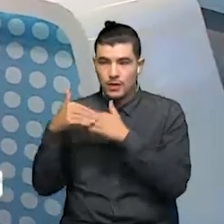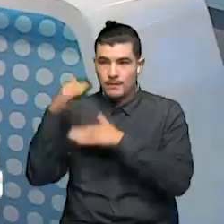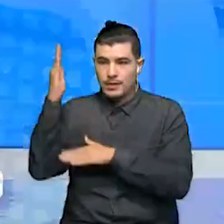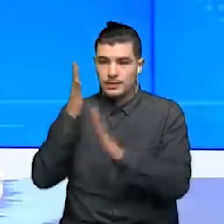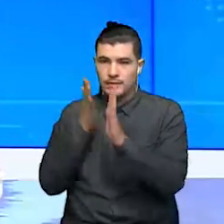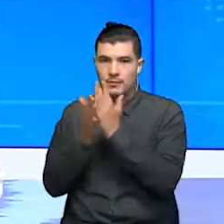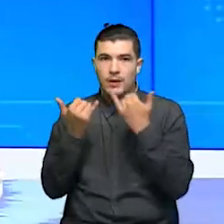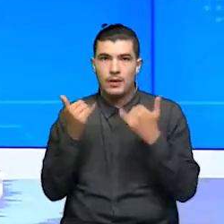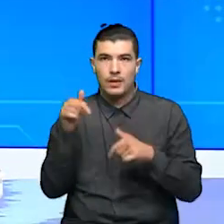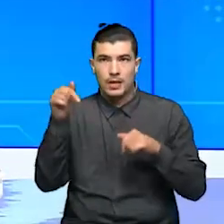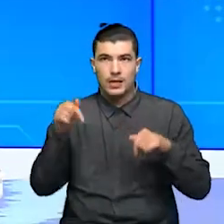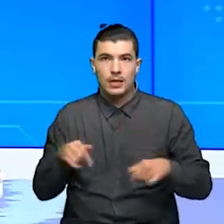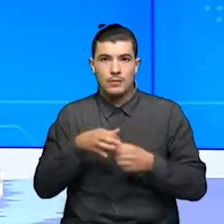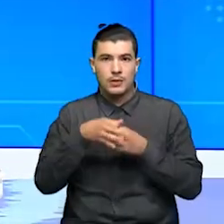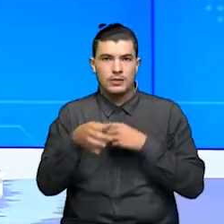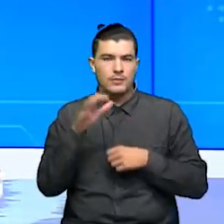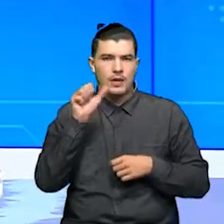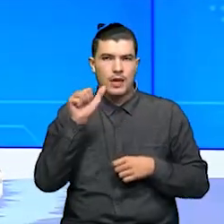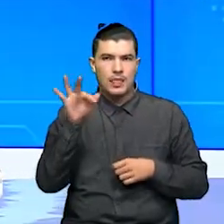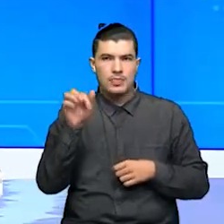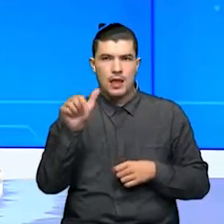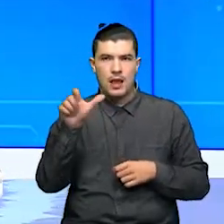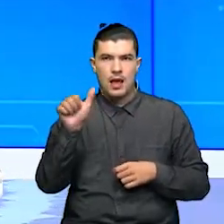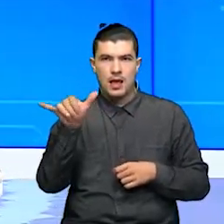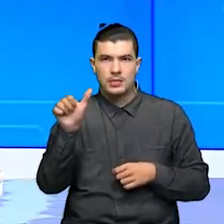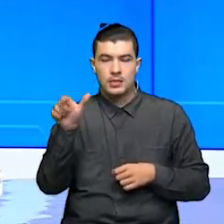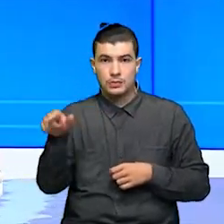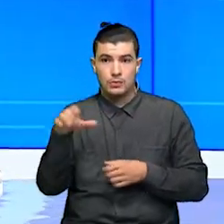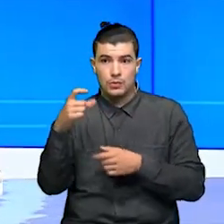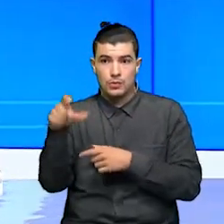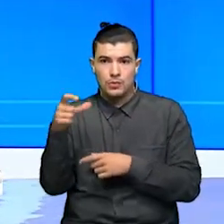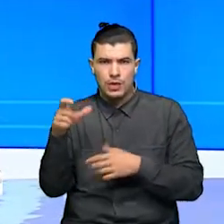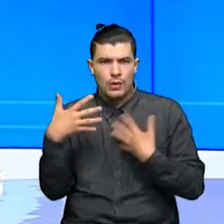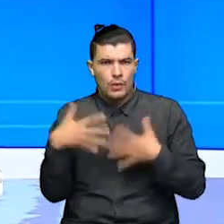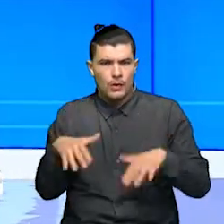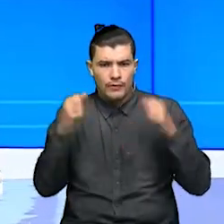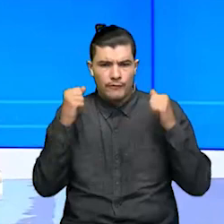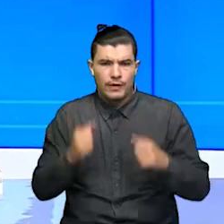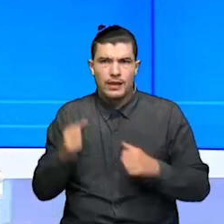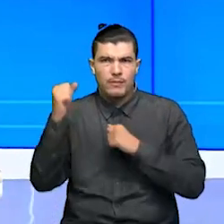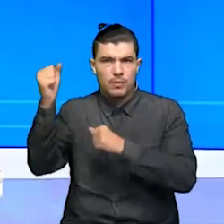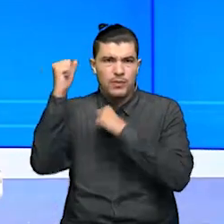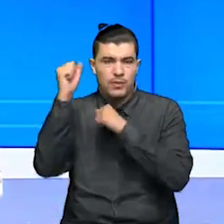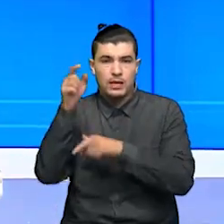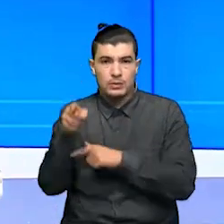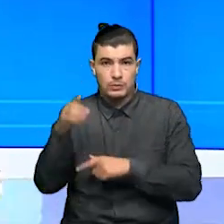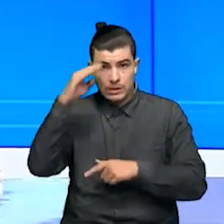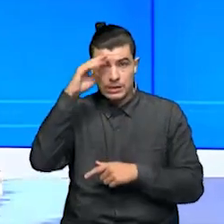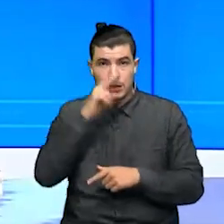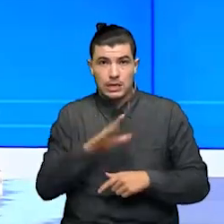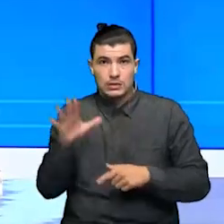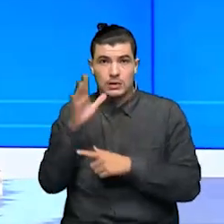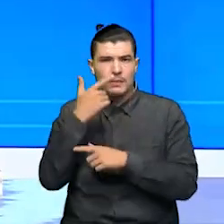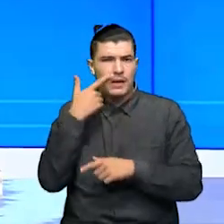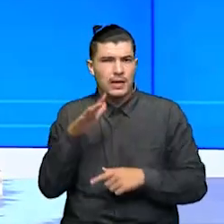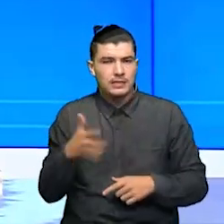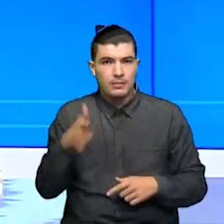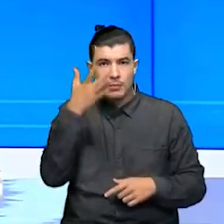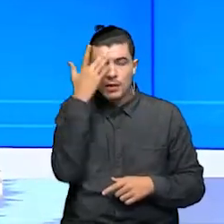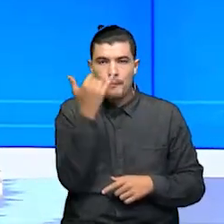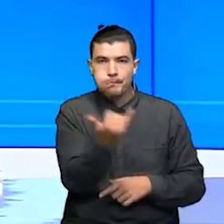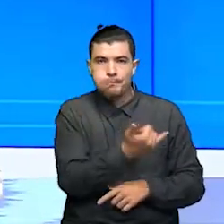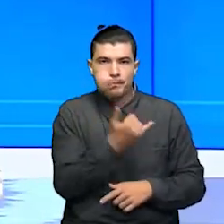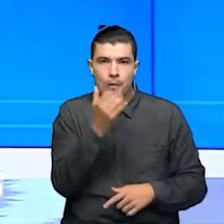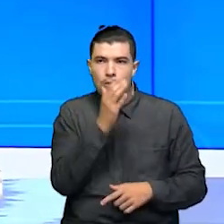la avenida principal de atalaya en cúcuta se registró una fuerte protesta que terminó en enfrentamiento con la policía al parecer porque no cuentan con el